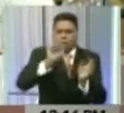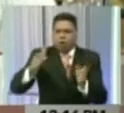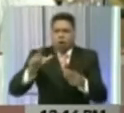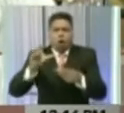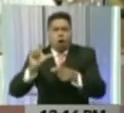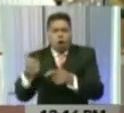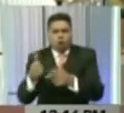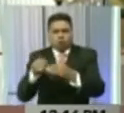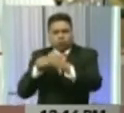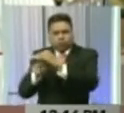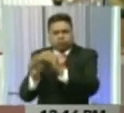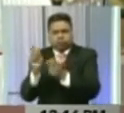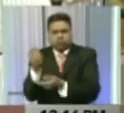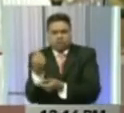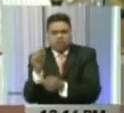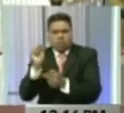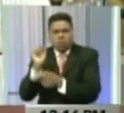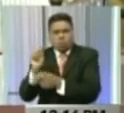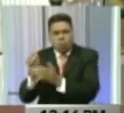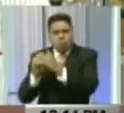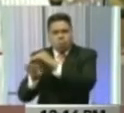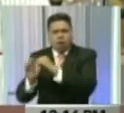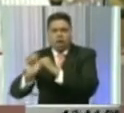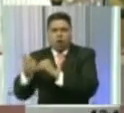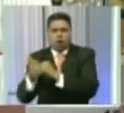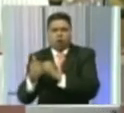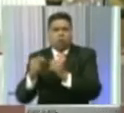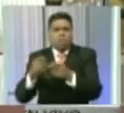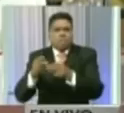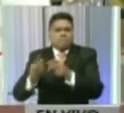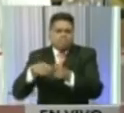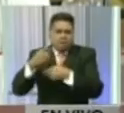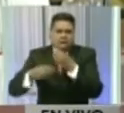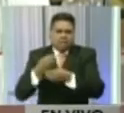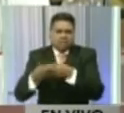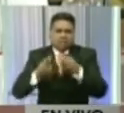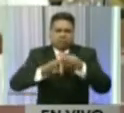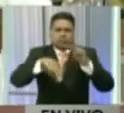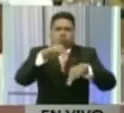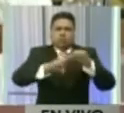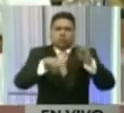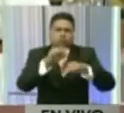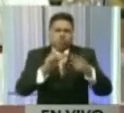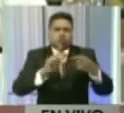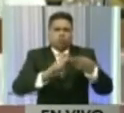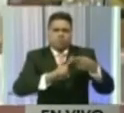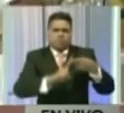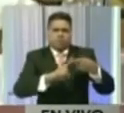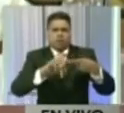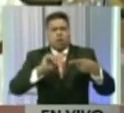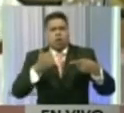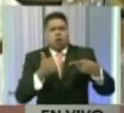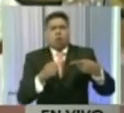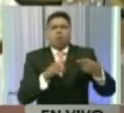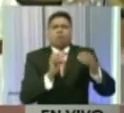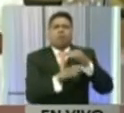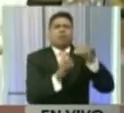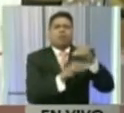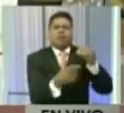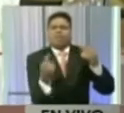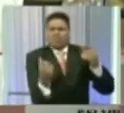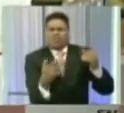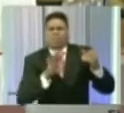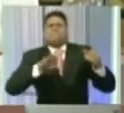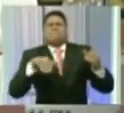infraestructura y a atender a lo social. Porque nosotros no podemos tener reales guardados en el Banco Mundial, en el Fondo Monetario